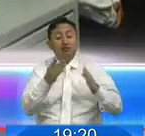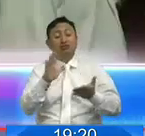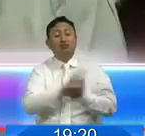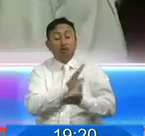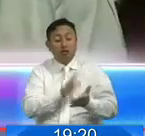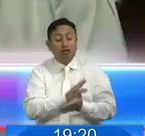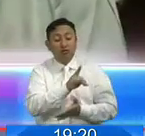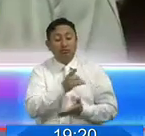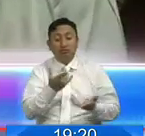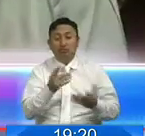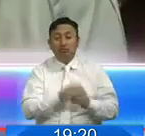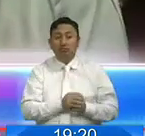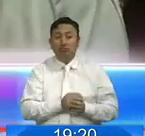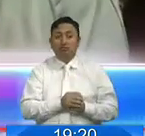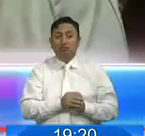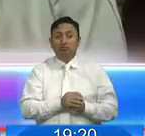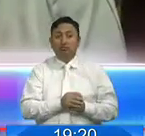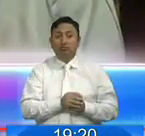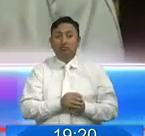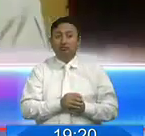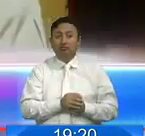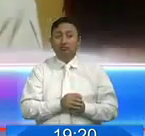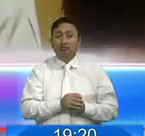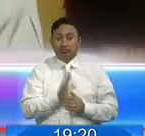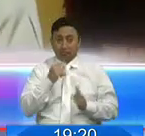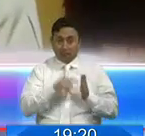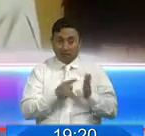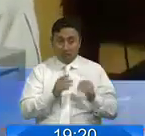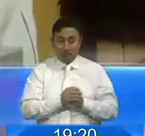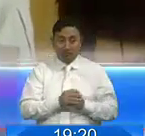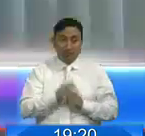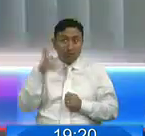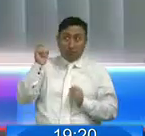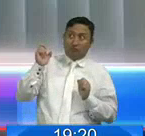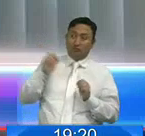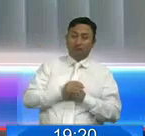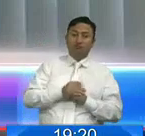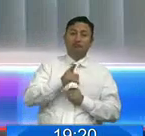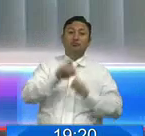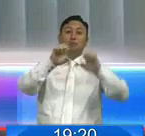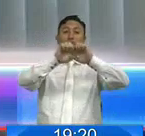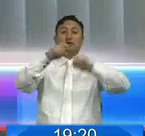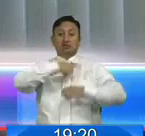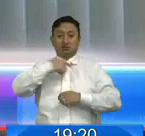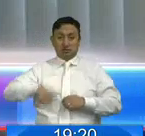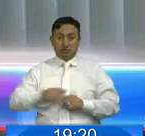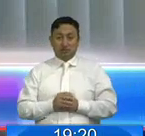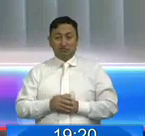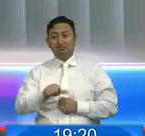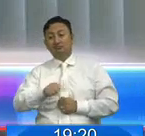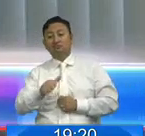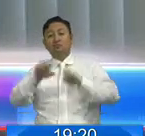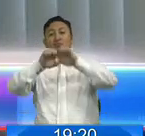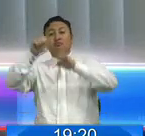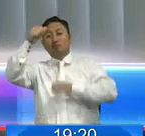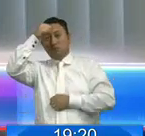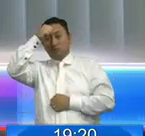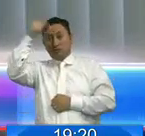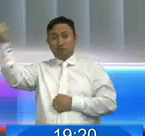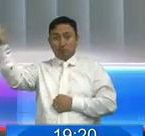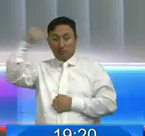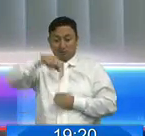colegio réplica Vicente Rocafuerte en Socio Vivienda, por ejemplo? Nosotros tenemos una empresa china y otra empresa india que quiere venir a